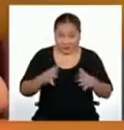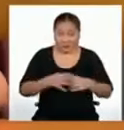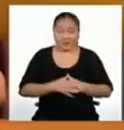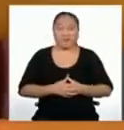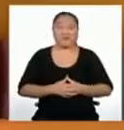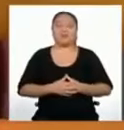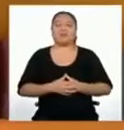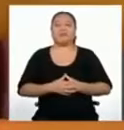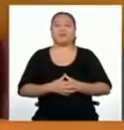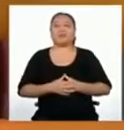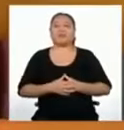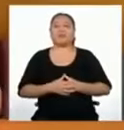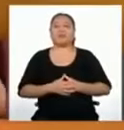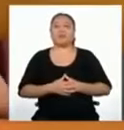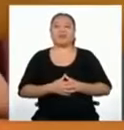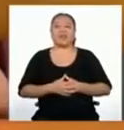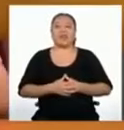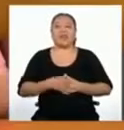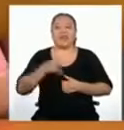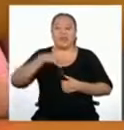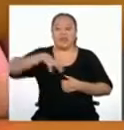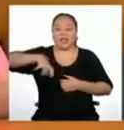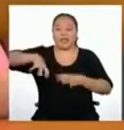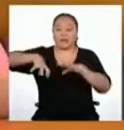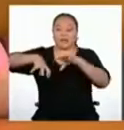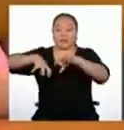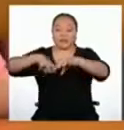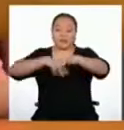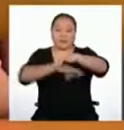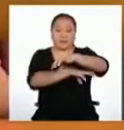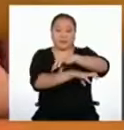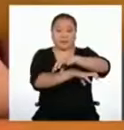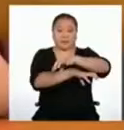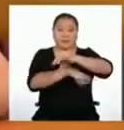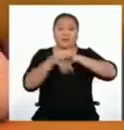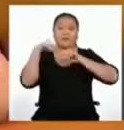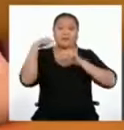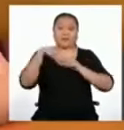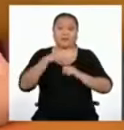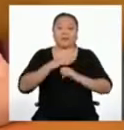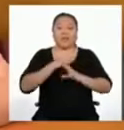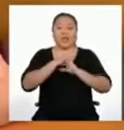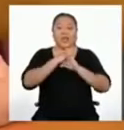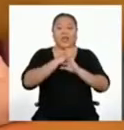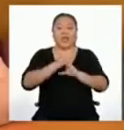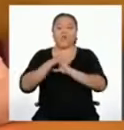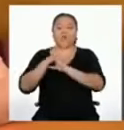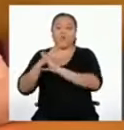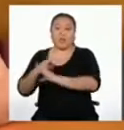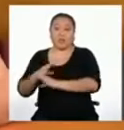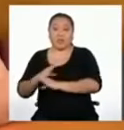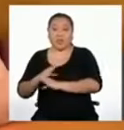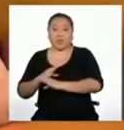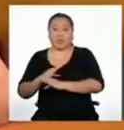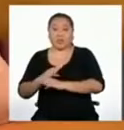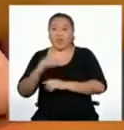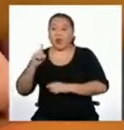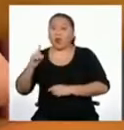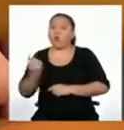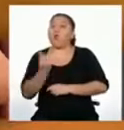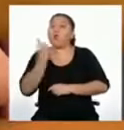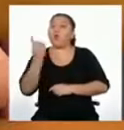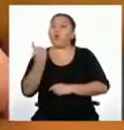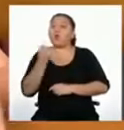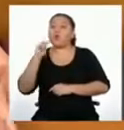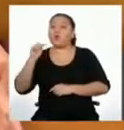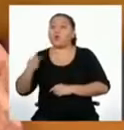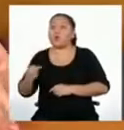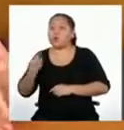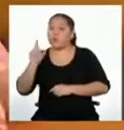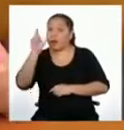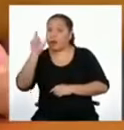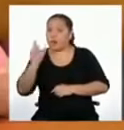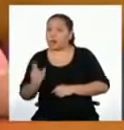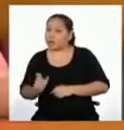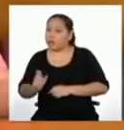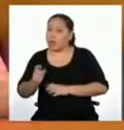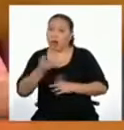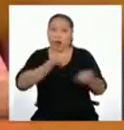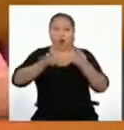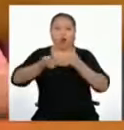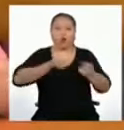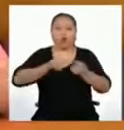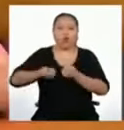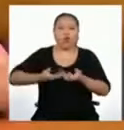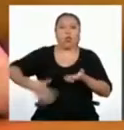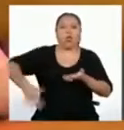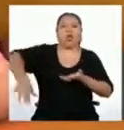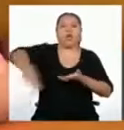siguiente. Esta división de poderes evita que un solo organismo o persona controle todo el